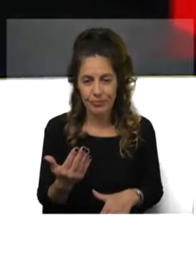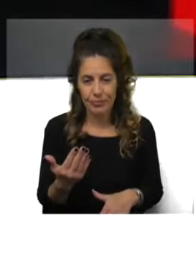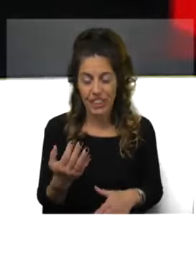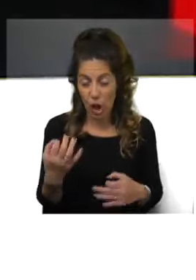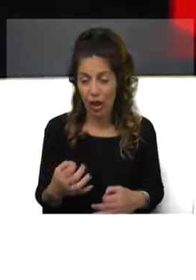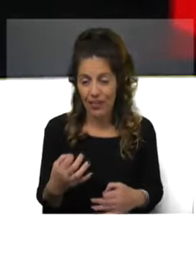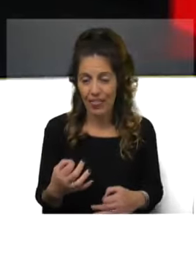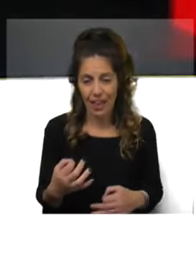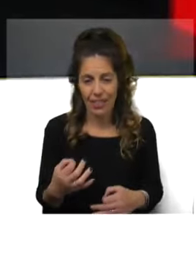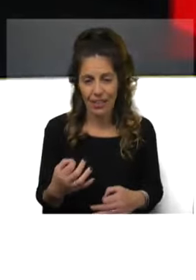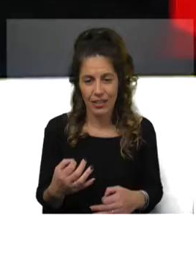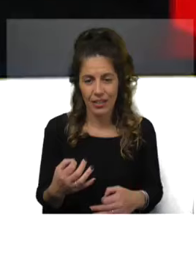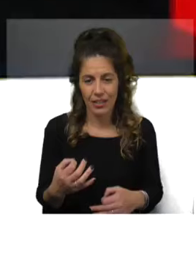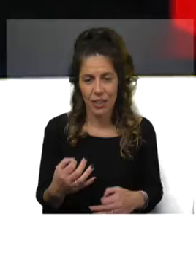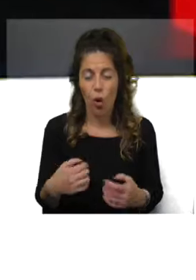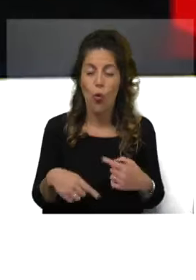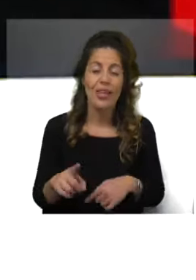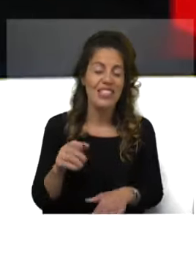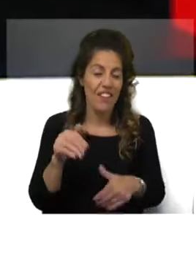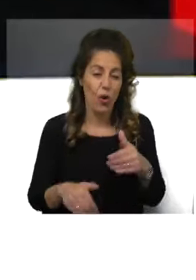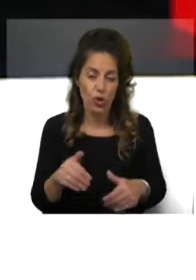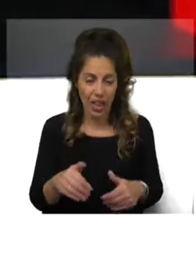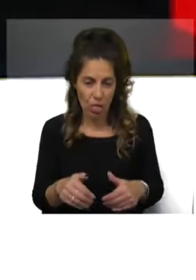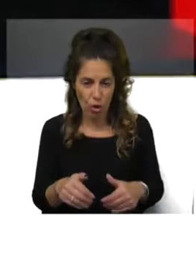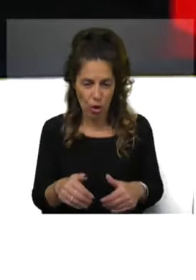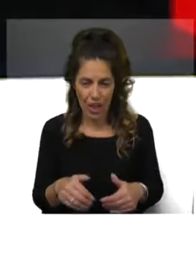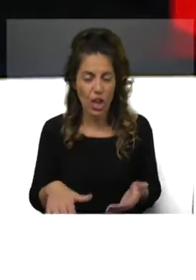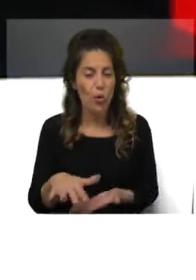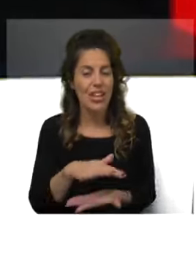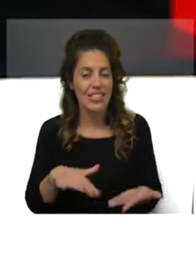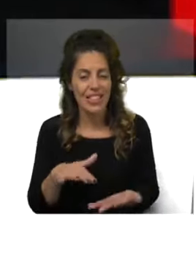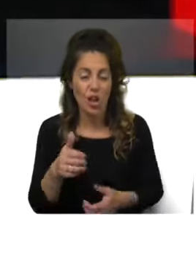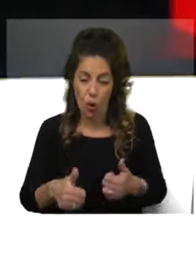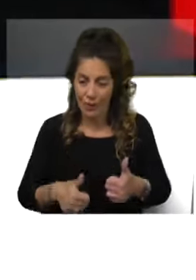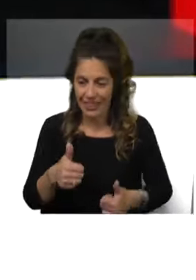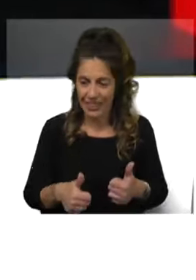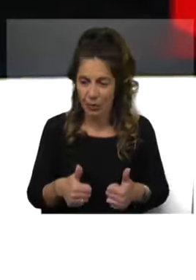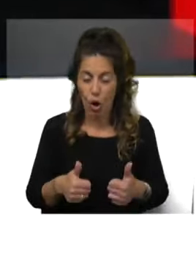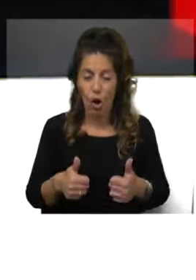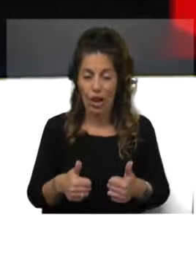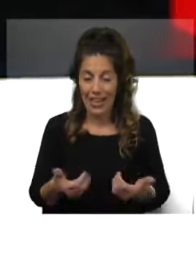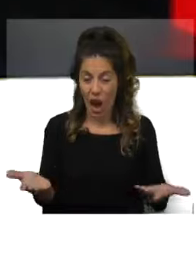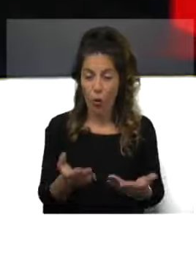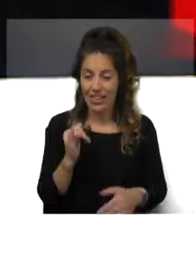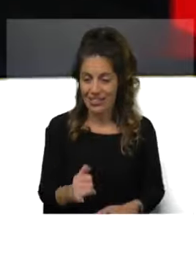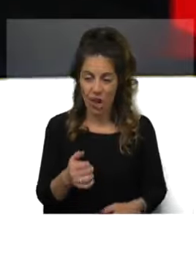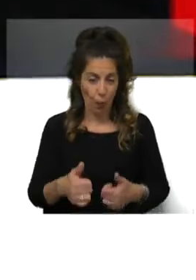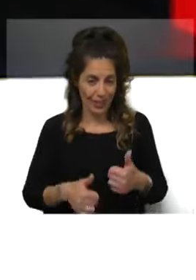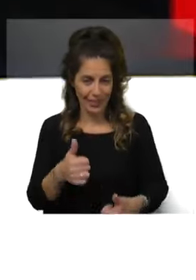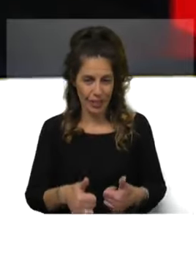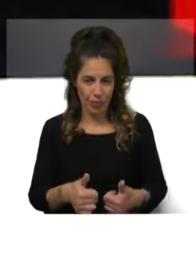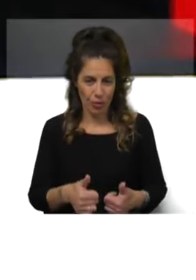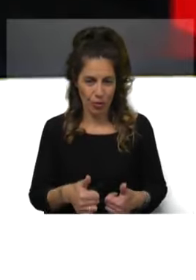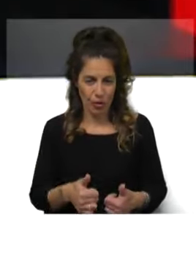este votado en un escenario competitivo como es el que está ahora yo creo que